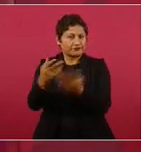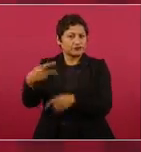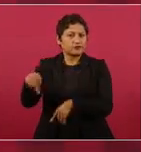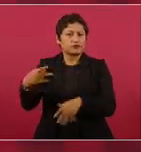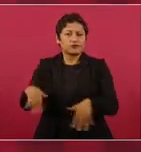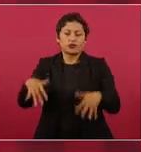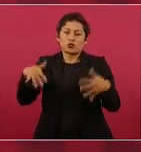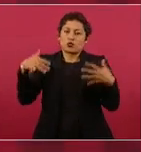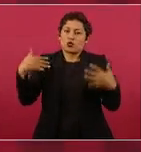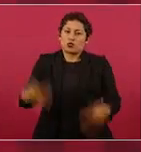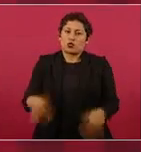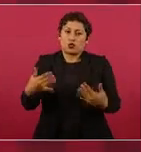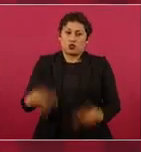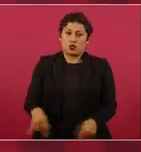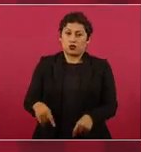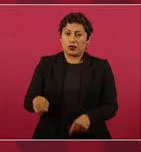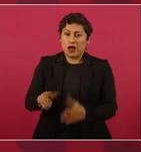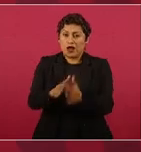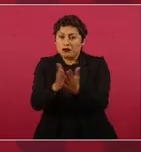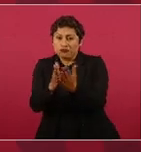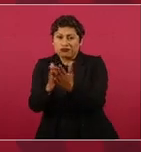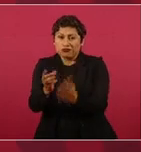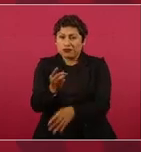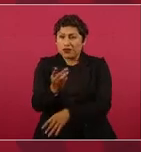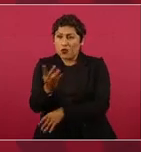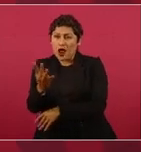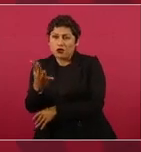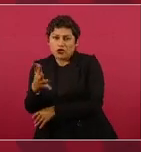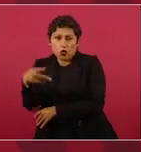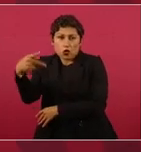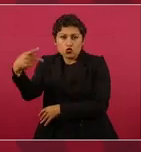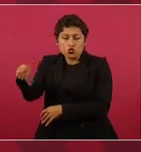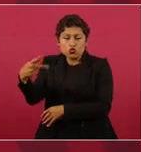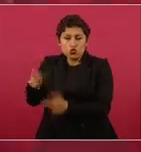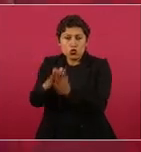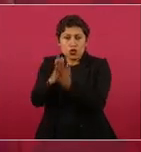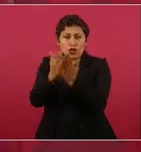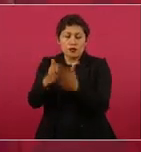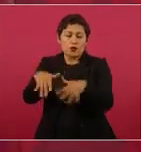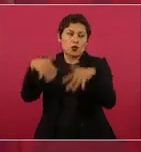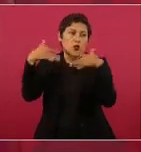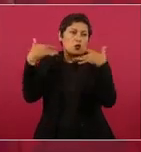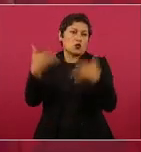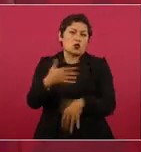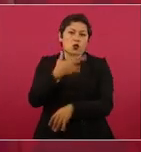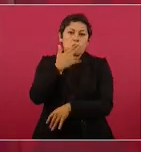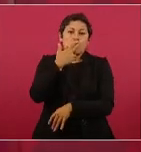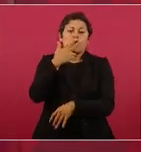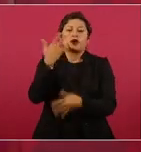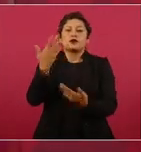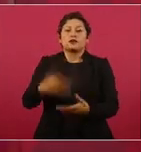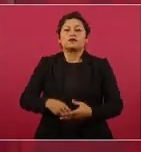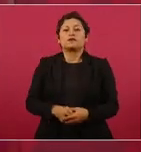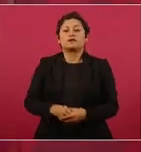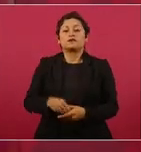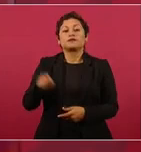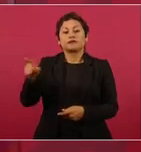tres, cuatro, cinco libros que son clásicos, tiene la biografía de